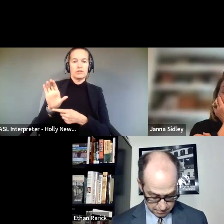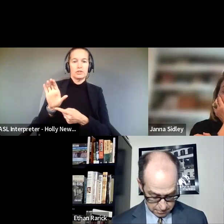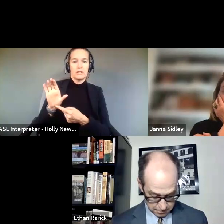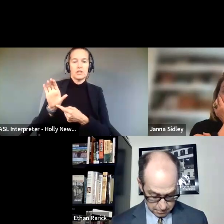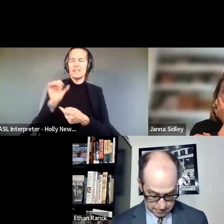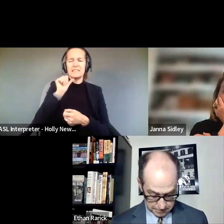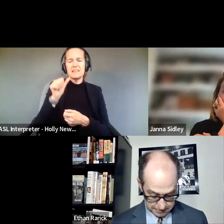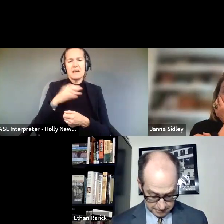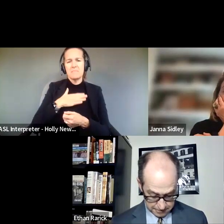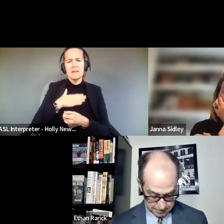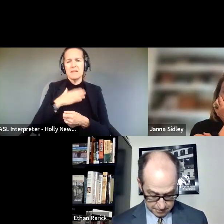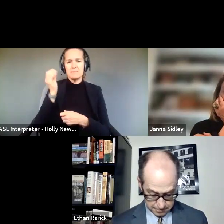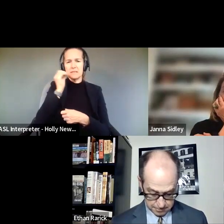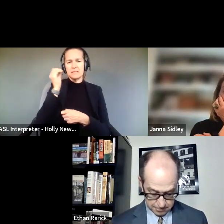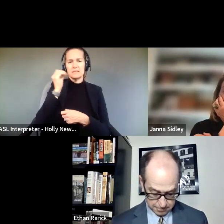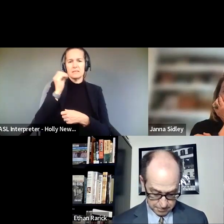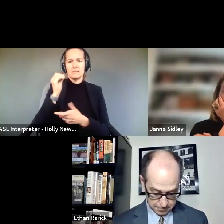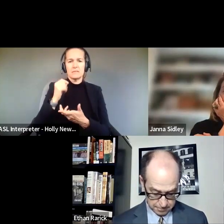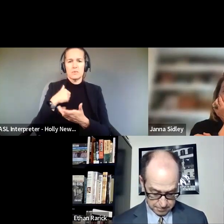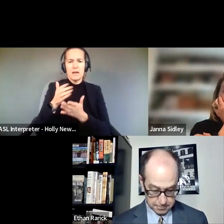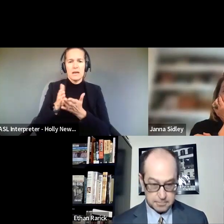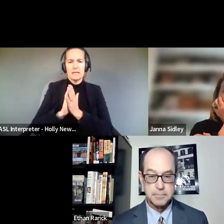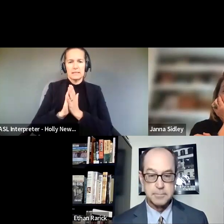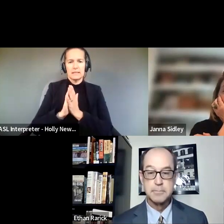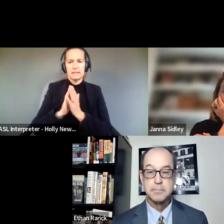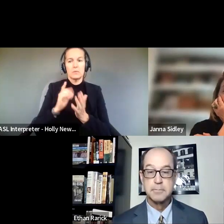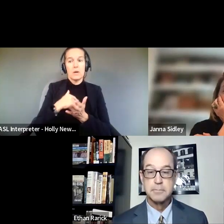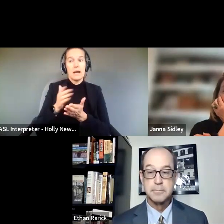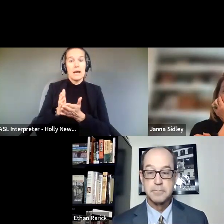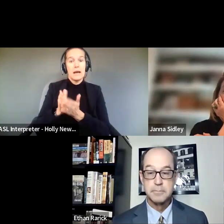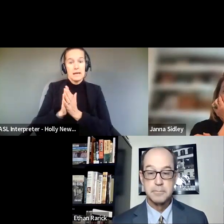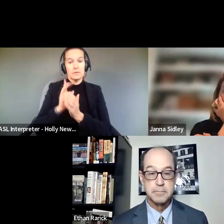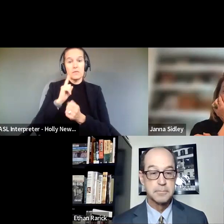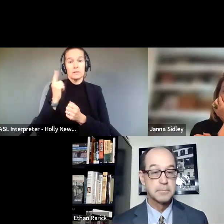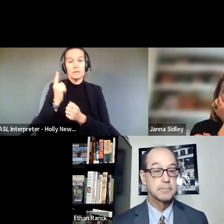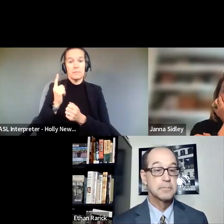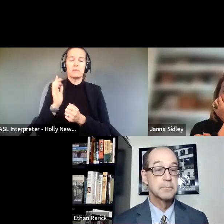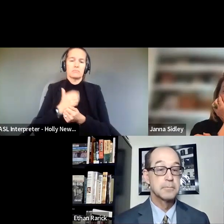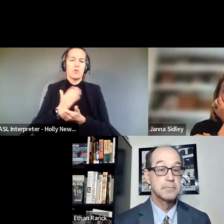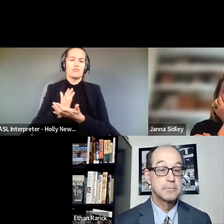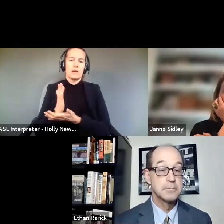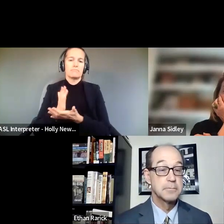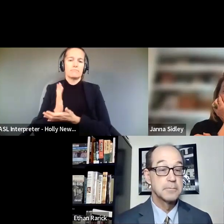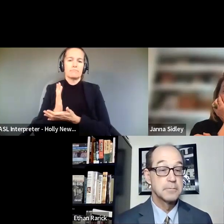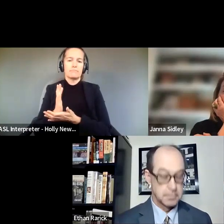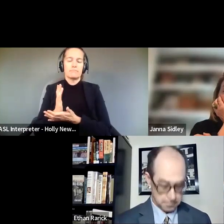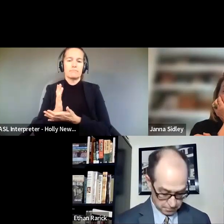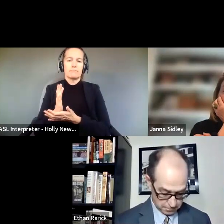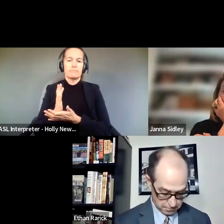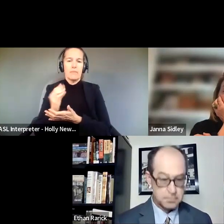exigir algo que por derecho le corresponde a nuestros seres queridos, ya sean mayores de edad o sean